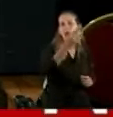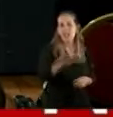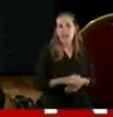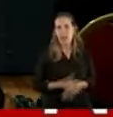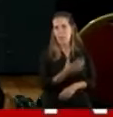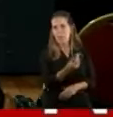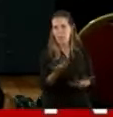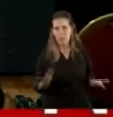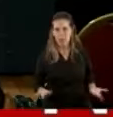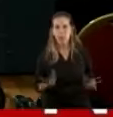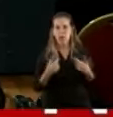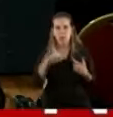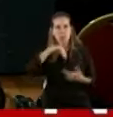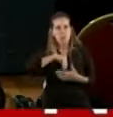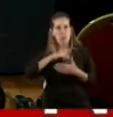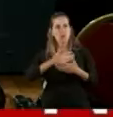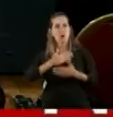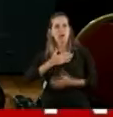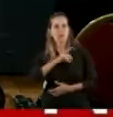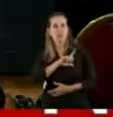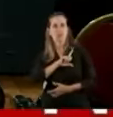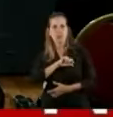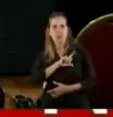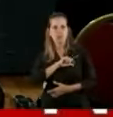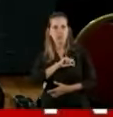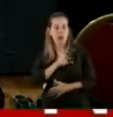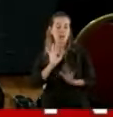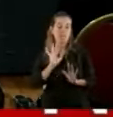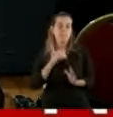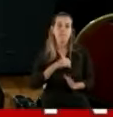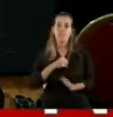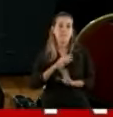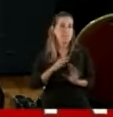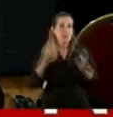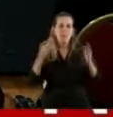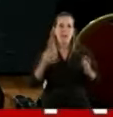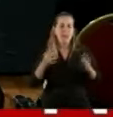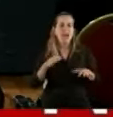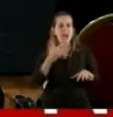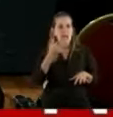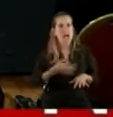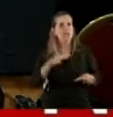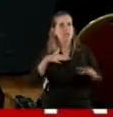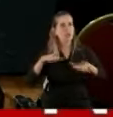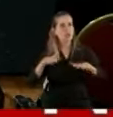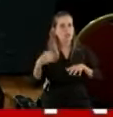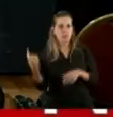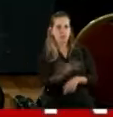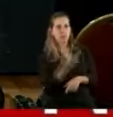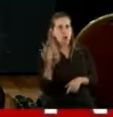Yo lo siento desde lo más profundo del corazón, pero es una realidad que estábamos